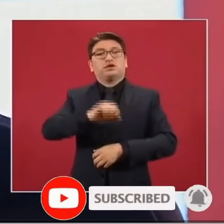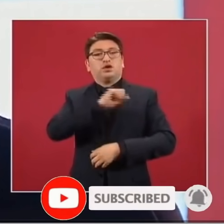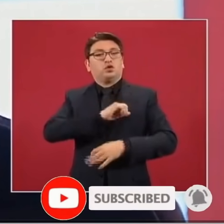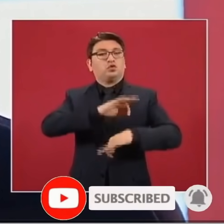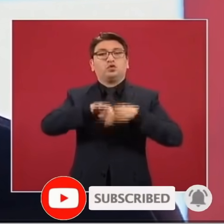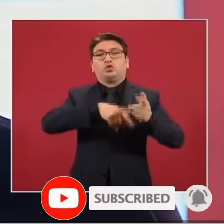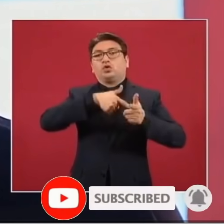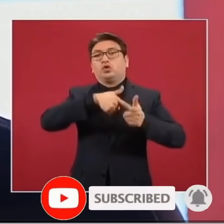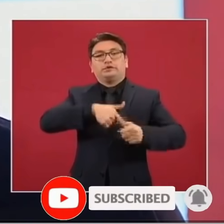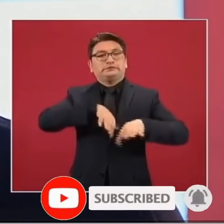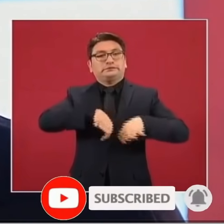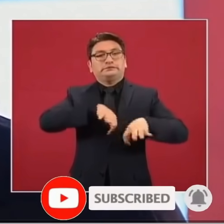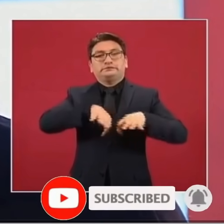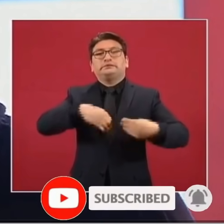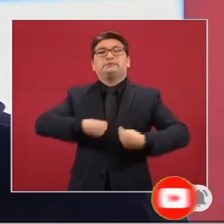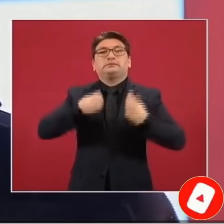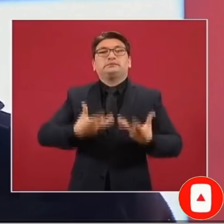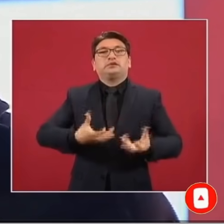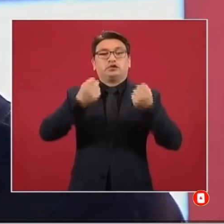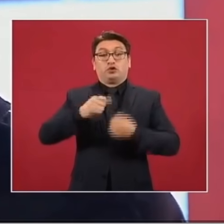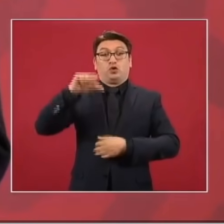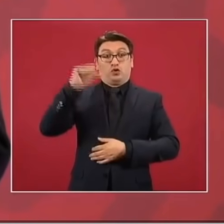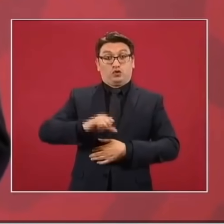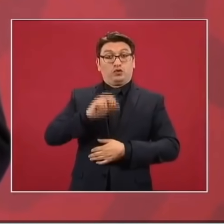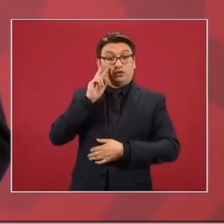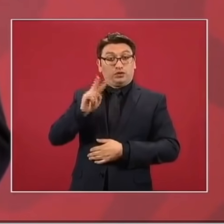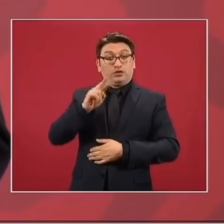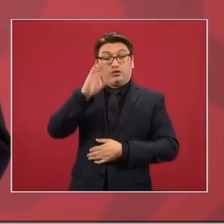ahí salvando vidas. Hoy vi una foto